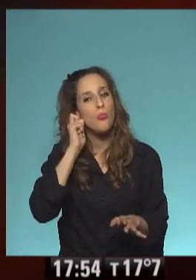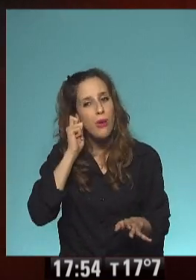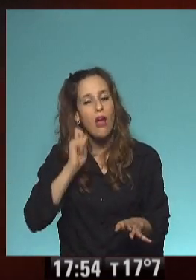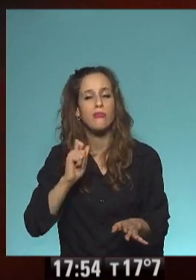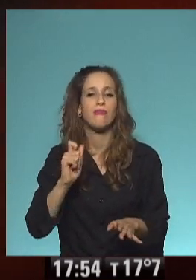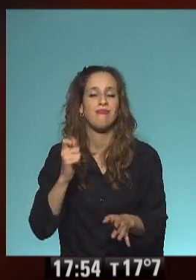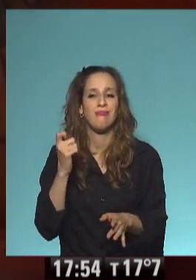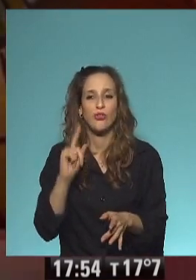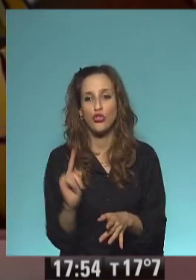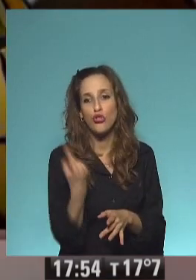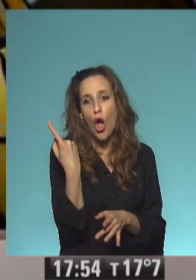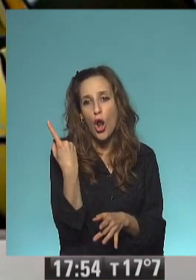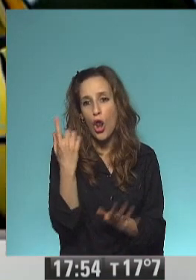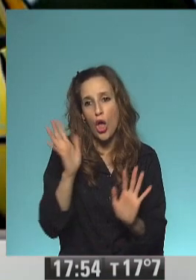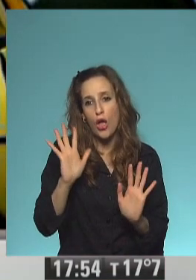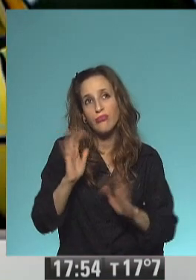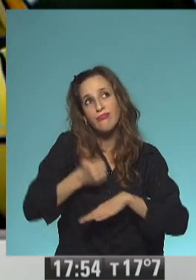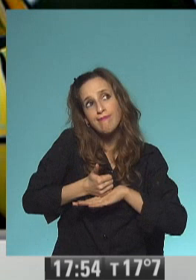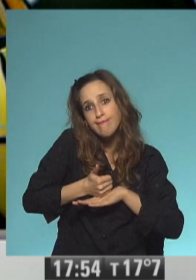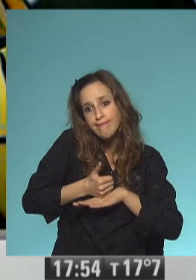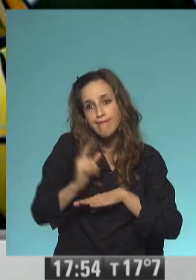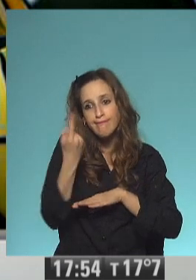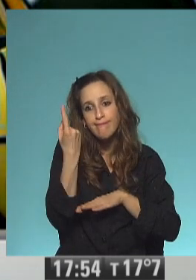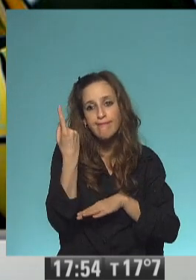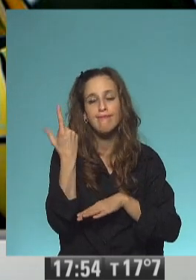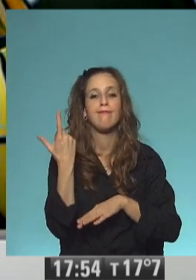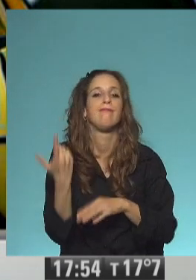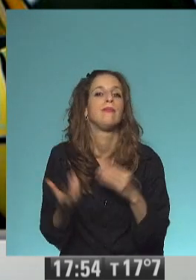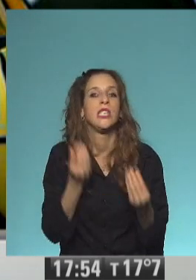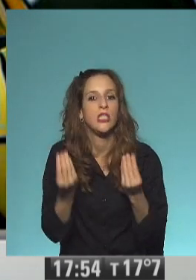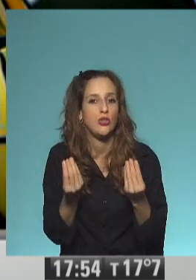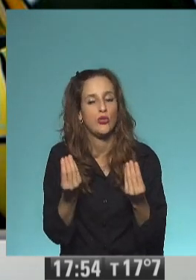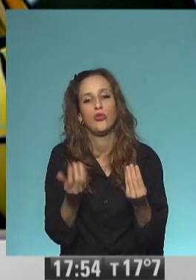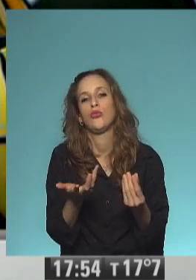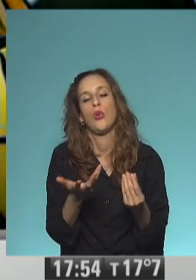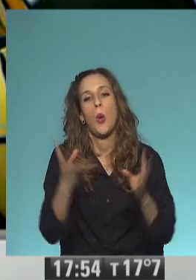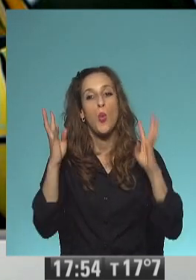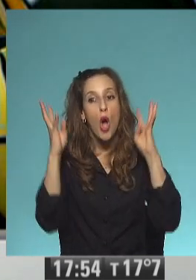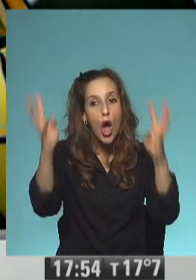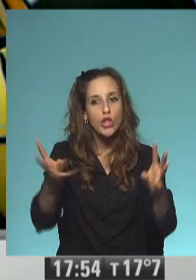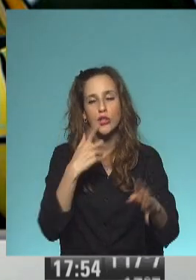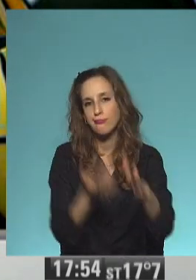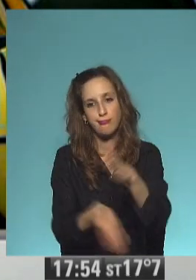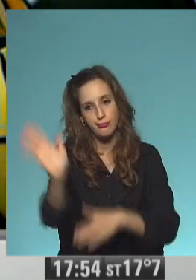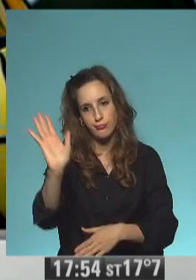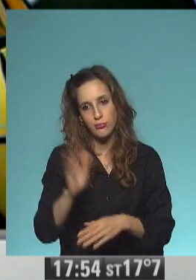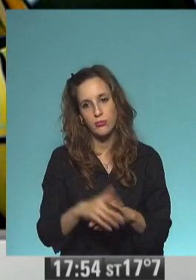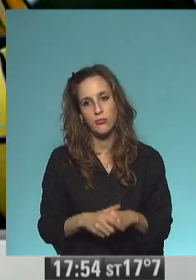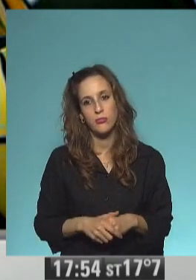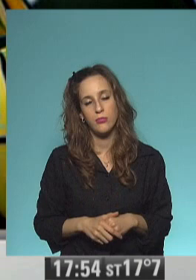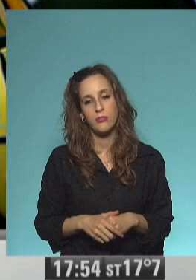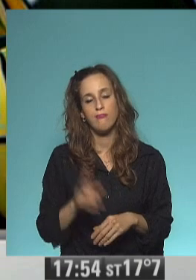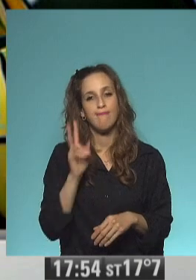vergüenza que se agarró toda la bolsa de tuercas y se fue corriendo para un bosque que no se sabe bien cuál es. Y no